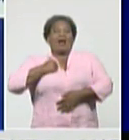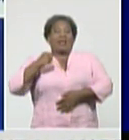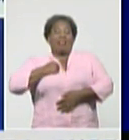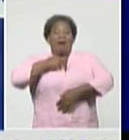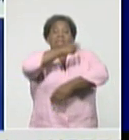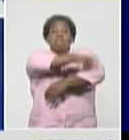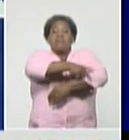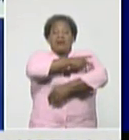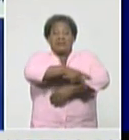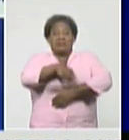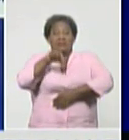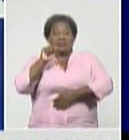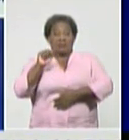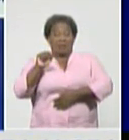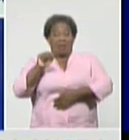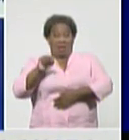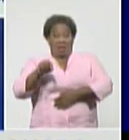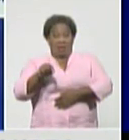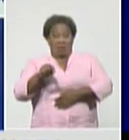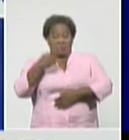cual se ven